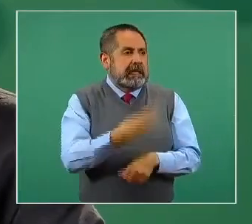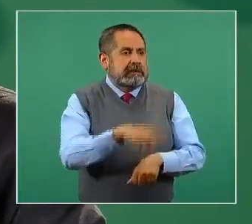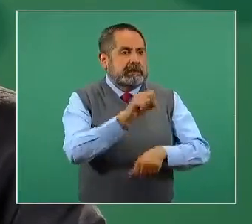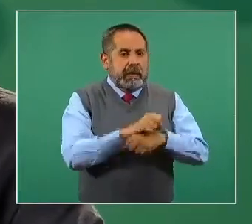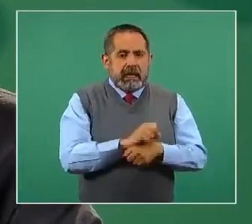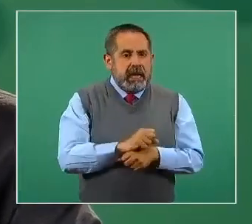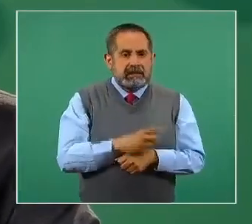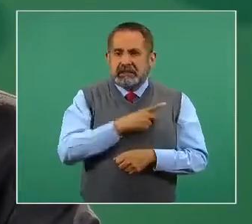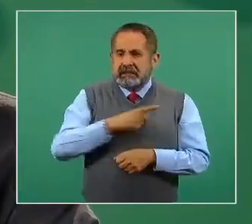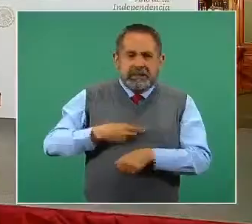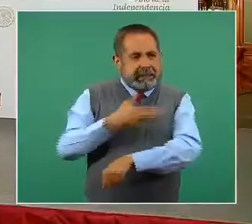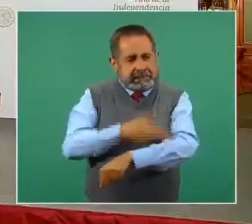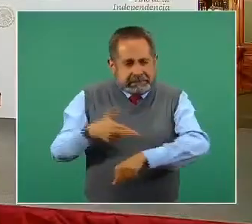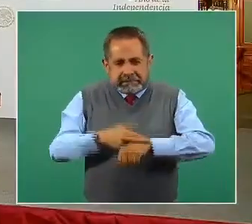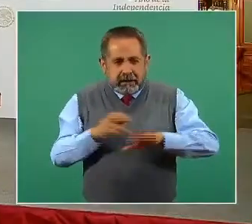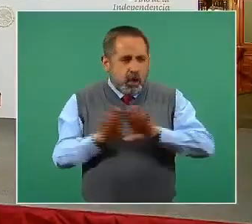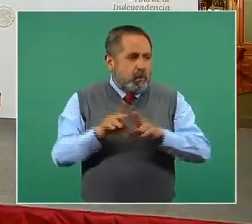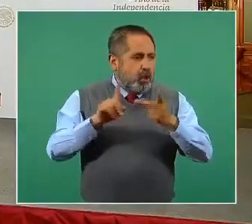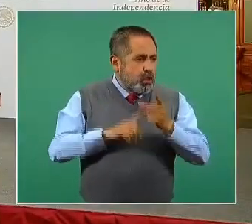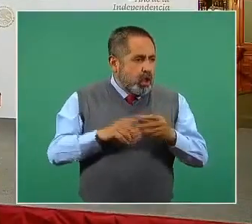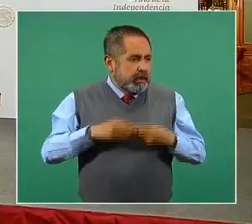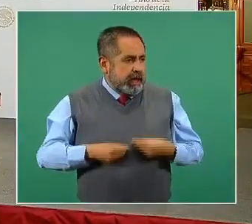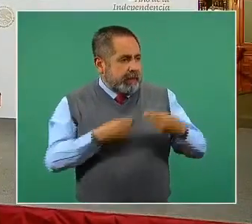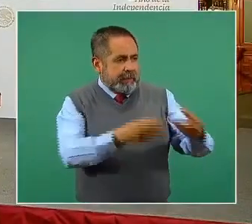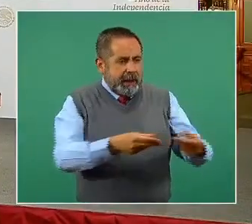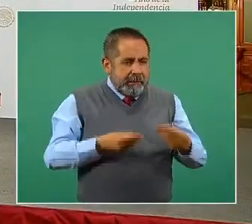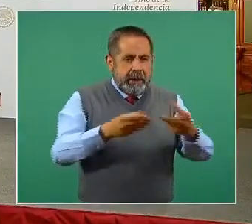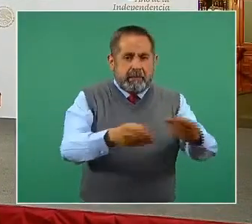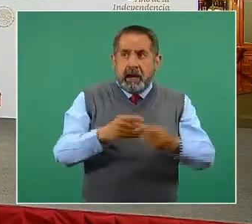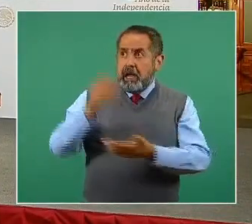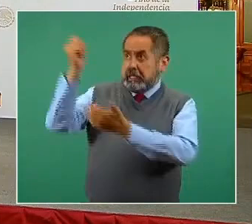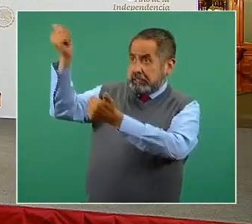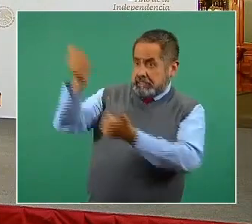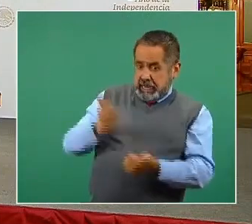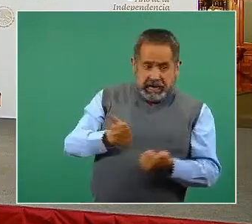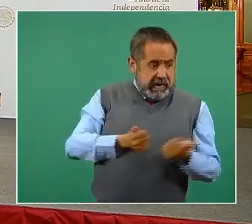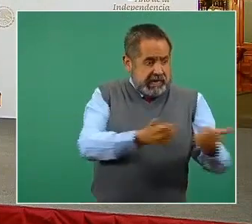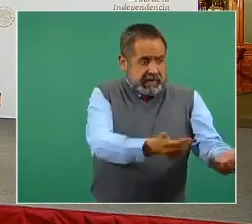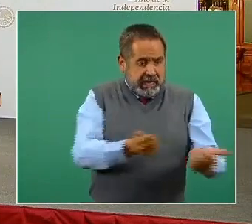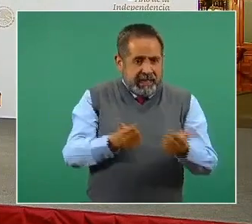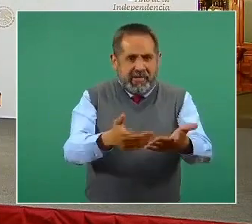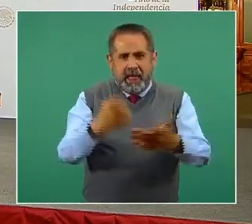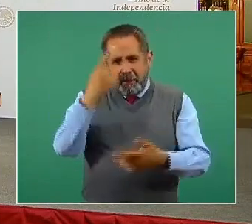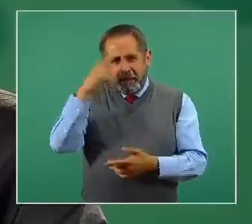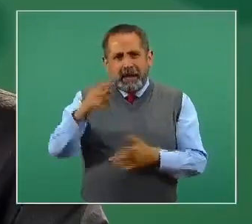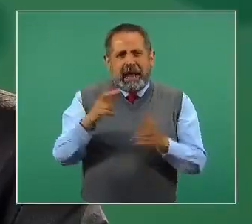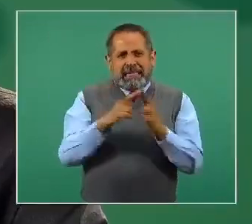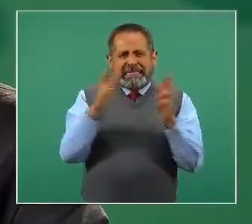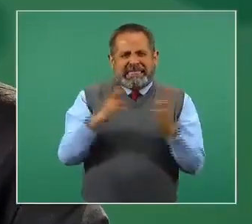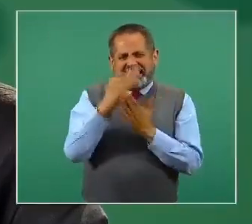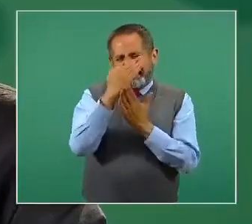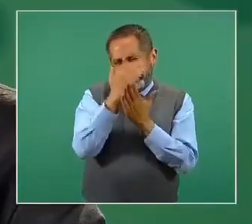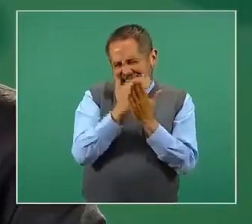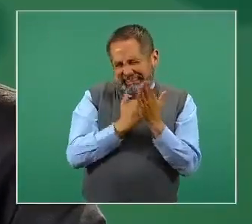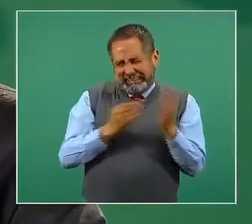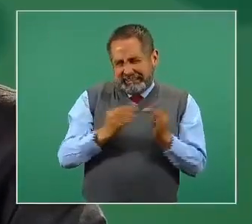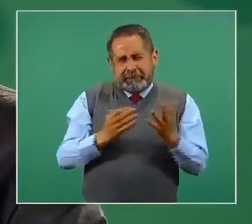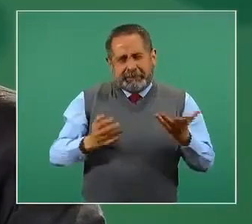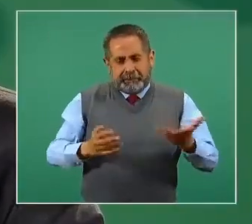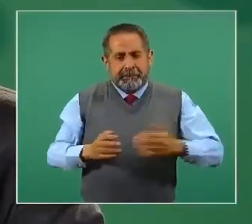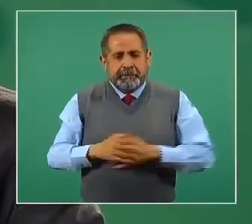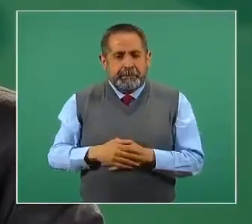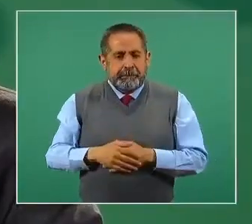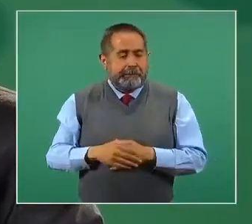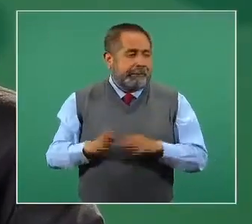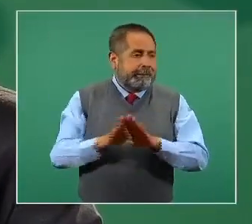los puntos de recepción de la vacuna, porque llega directamente a los ultracongeladores. Como era un